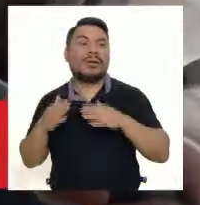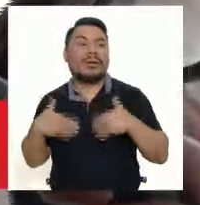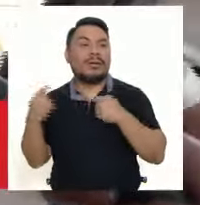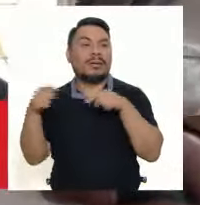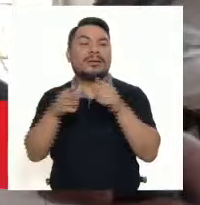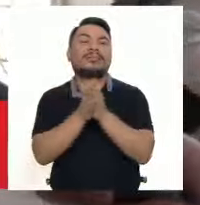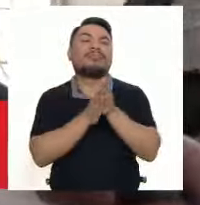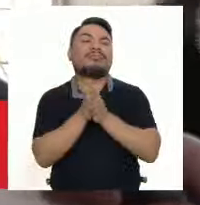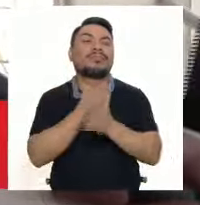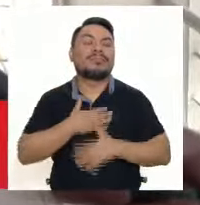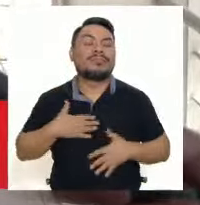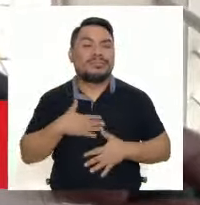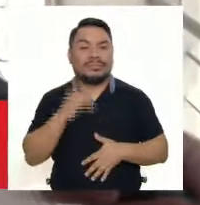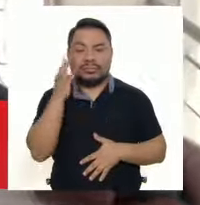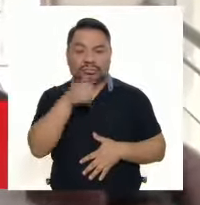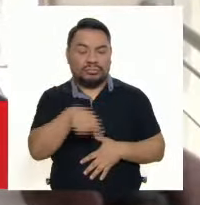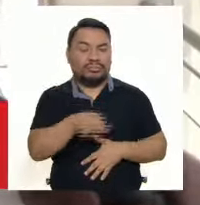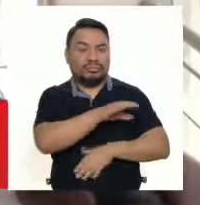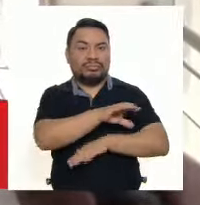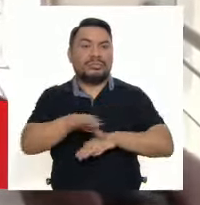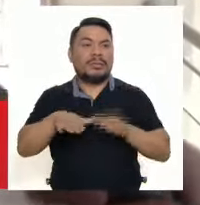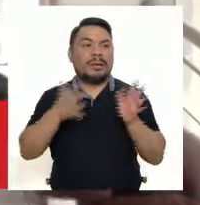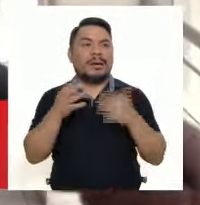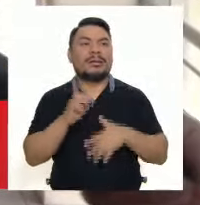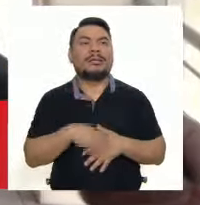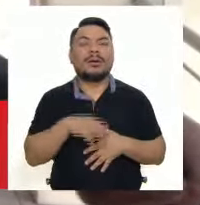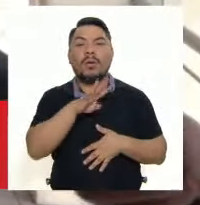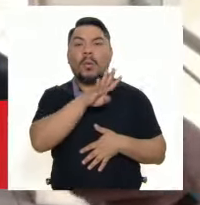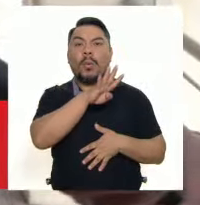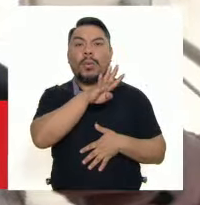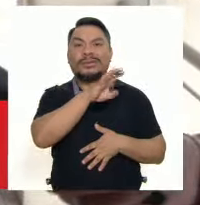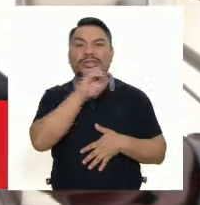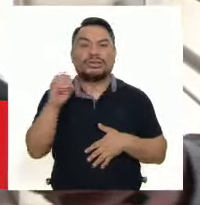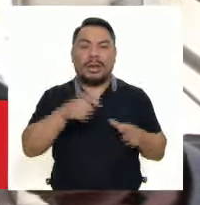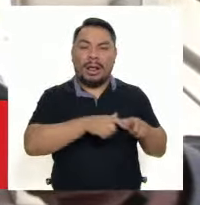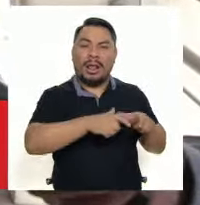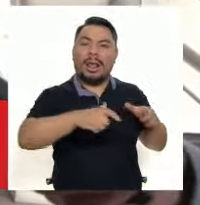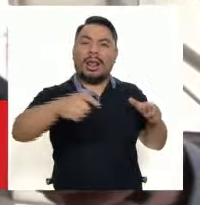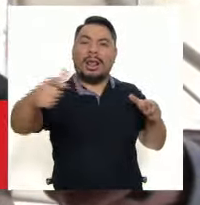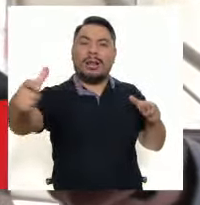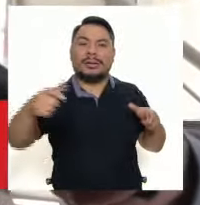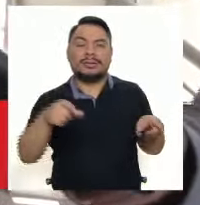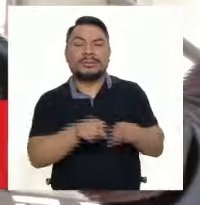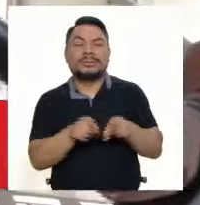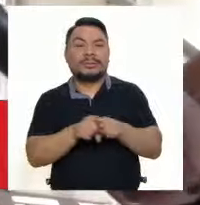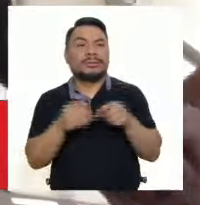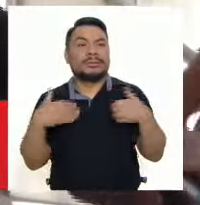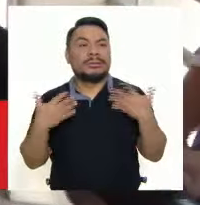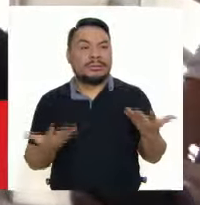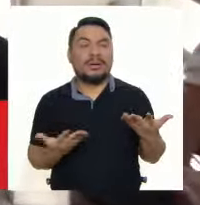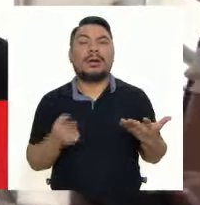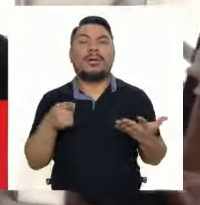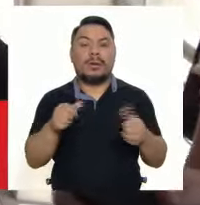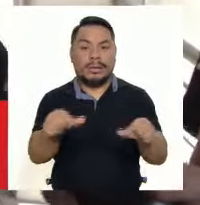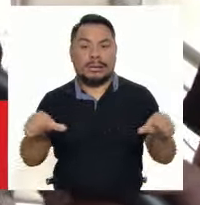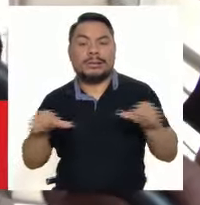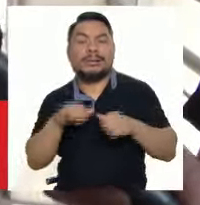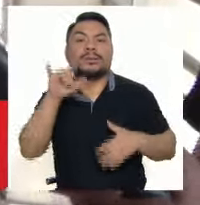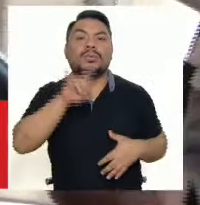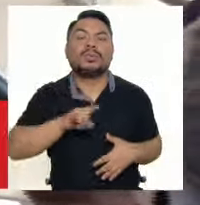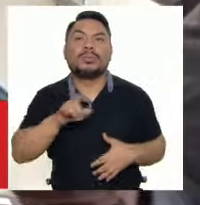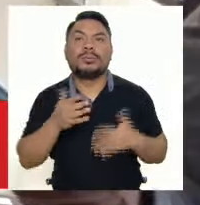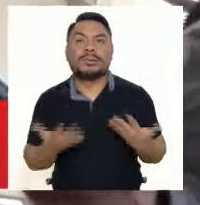poder disfrutar de este hermoso malecón que tiene poco más de 400 metros, que va a tener además una área para